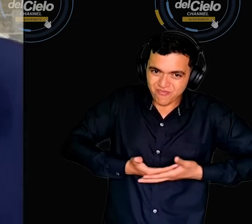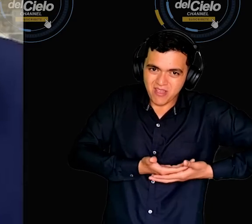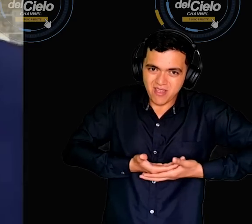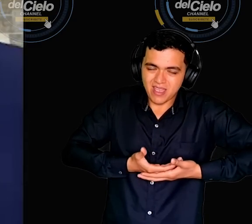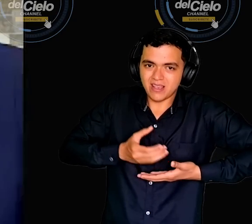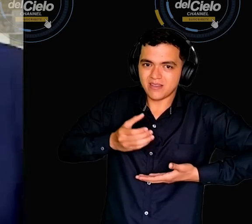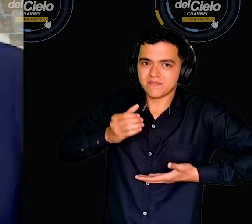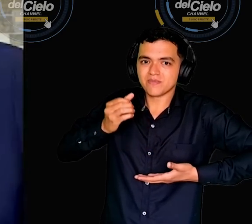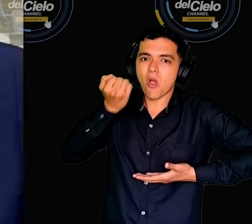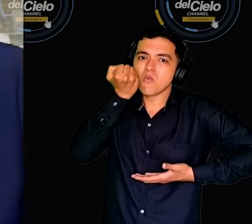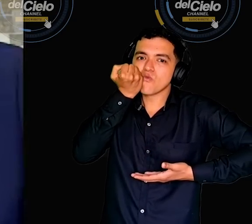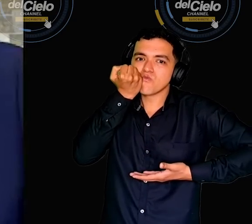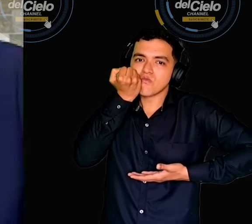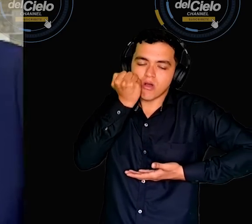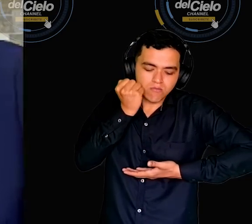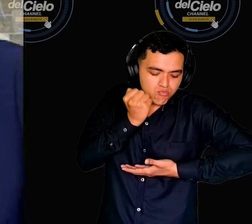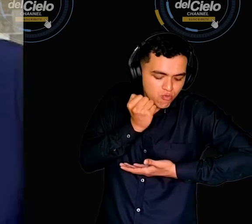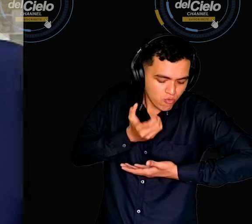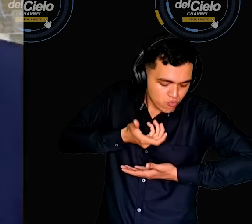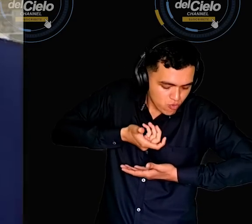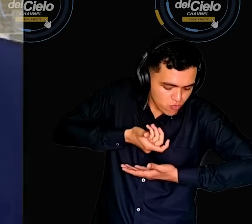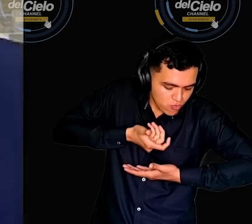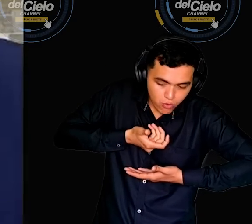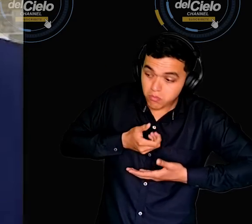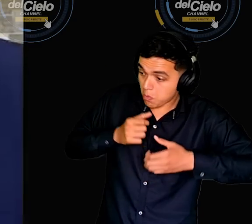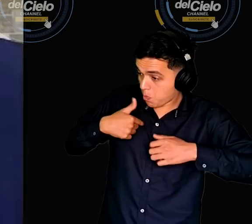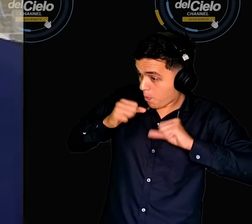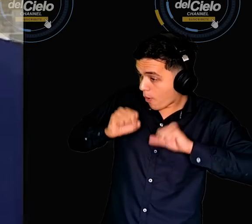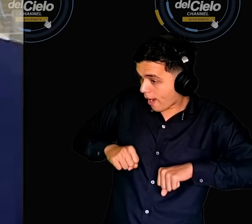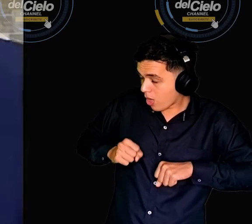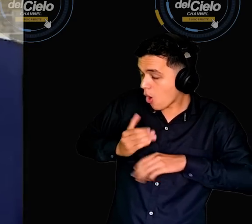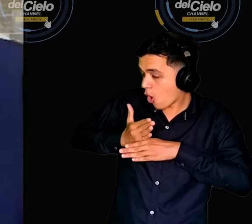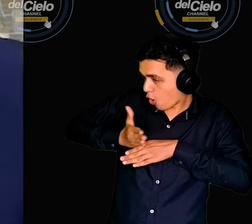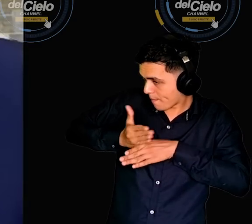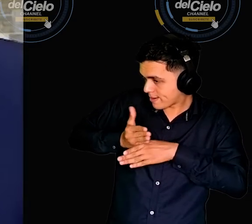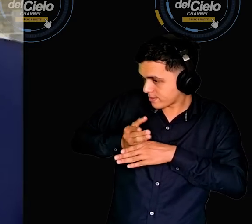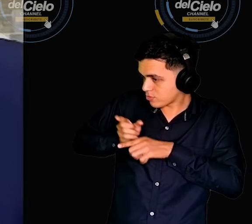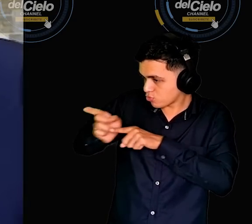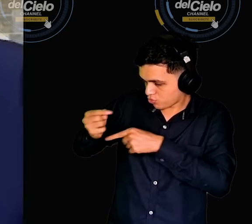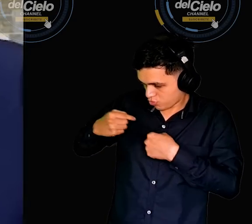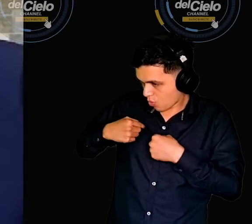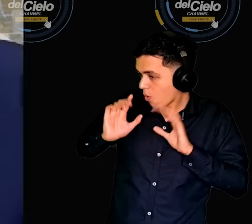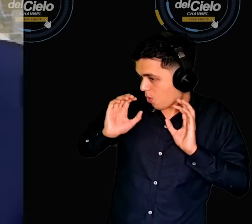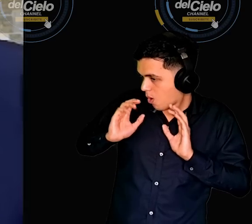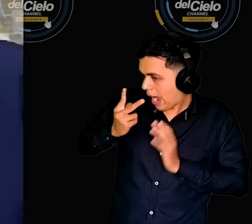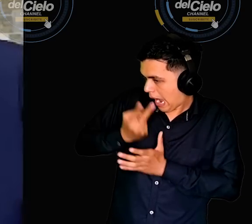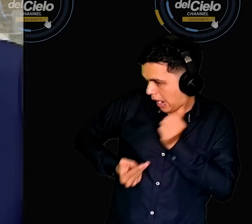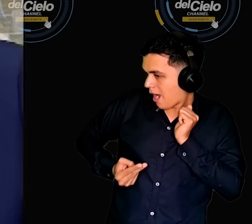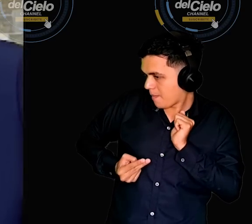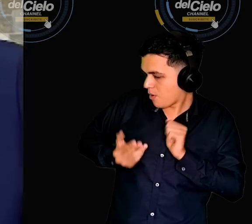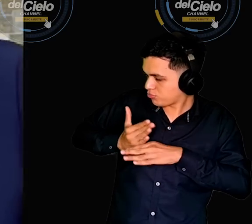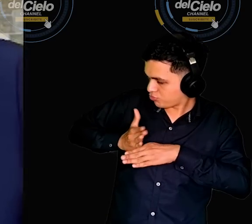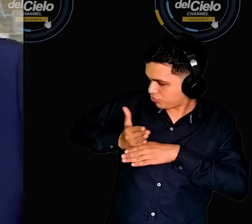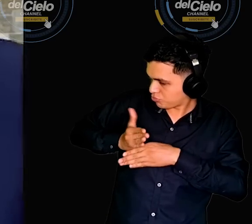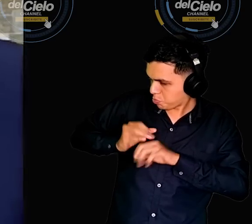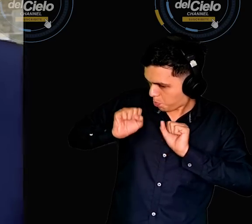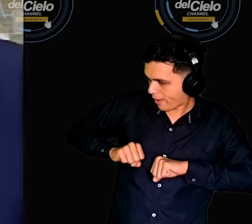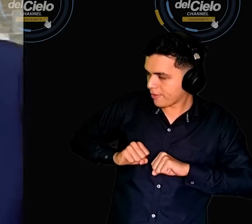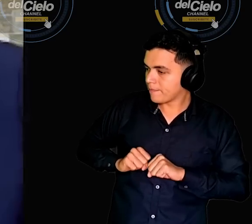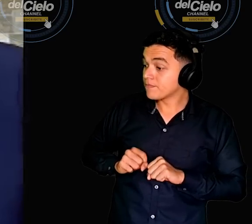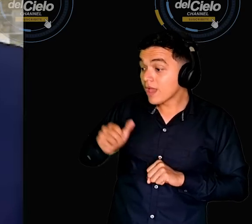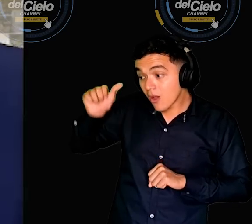cultivo apropiado para que él florezca. Y eso sí es posible porque Dios nos ha dado todas las herramientas